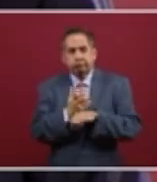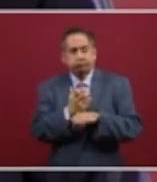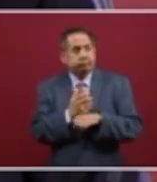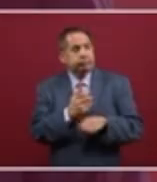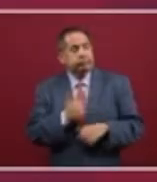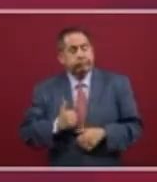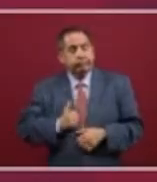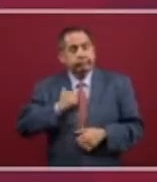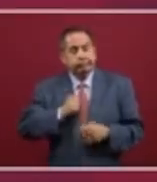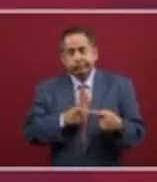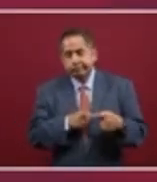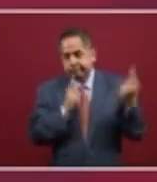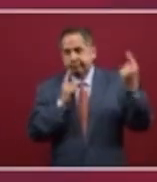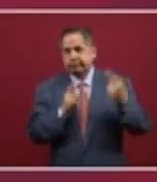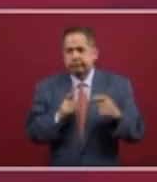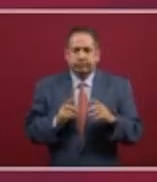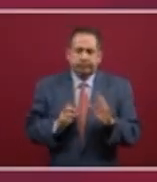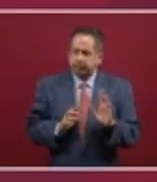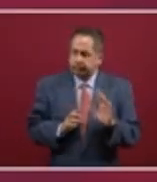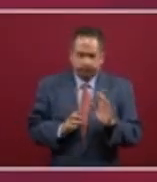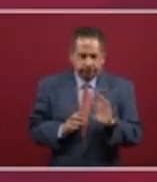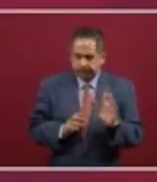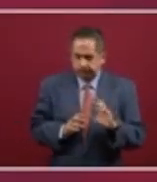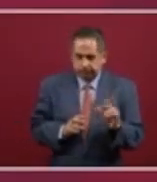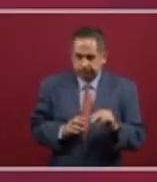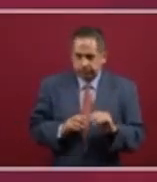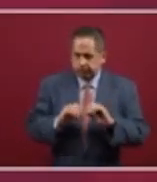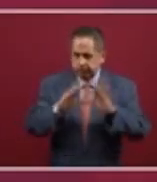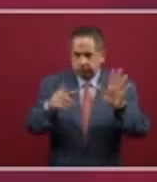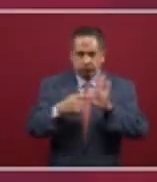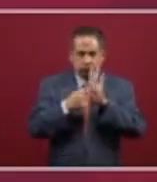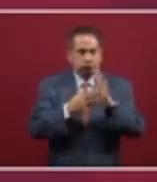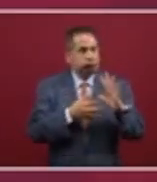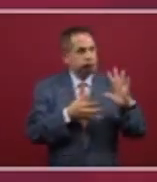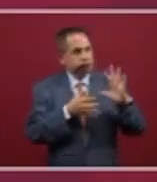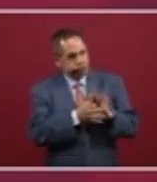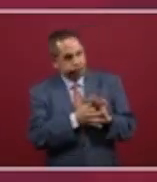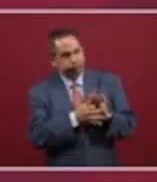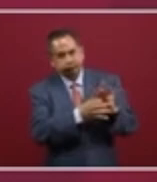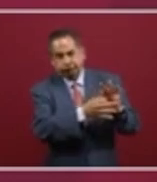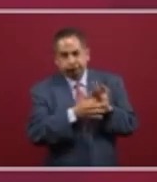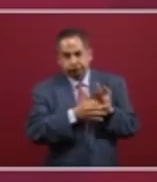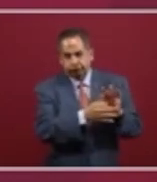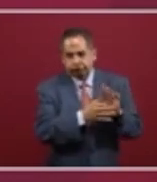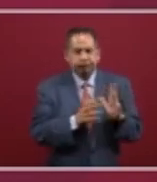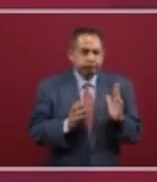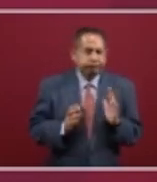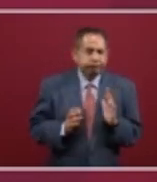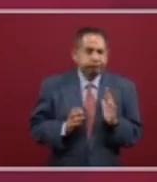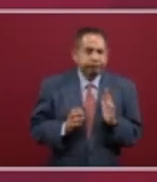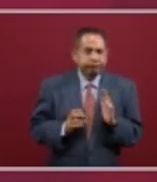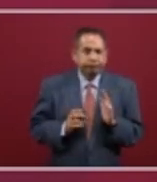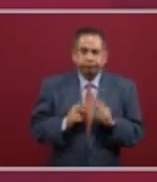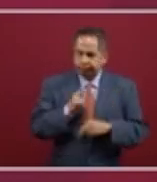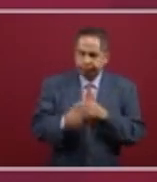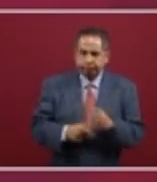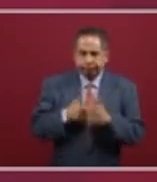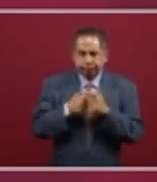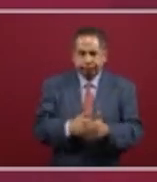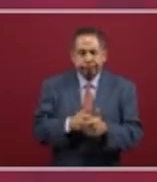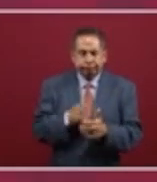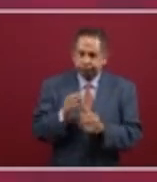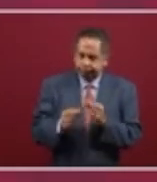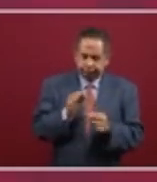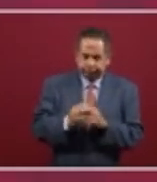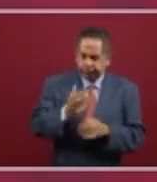acelerar el paso del despliegue de la guardia nacional en la frontera sur del país y vamos a seguir aplicando